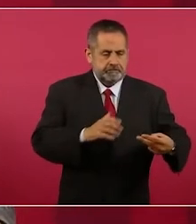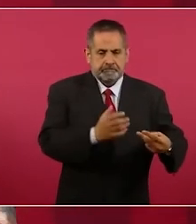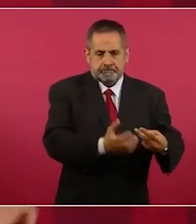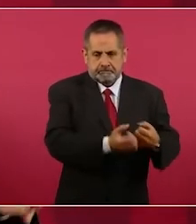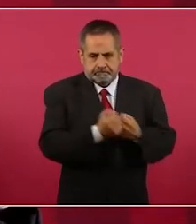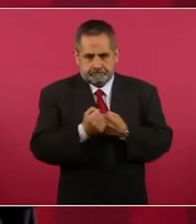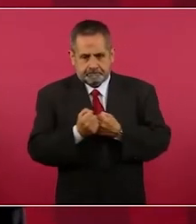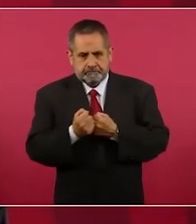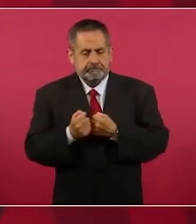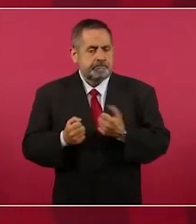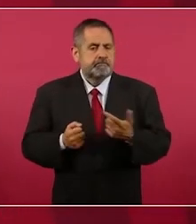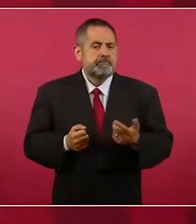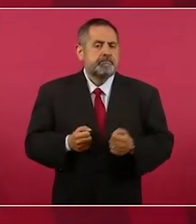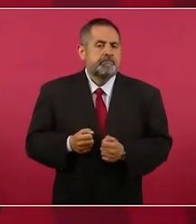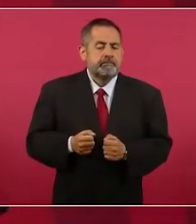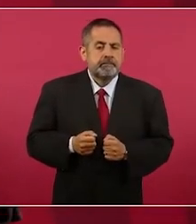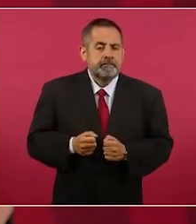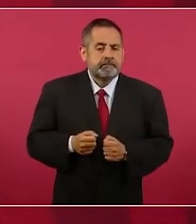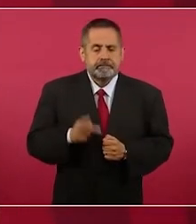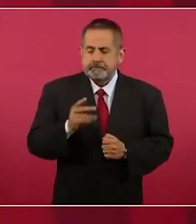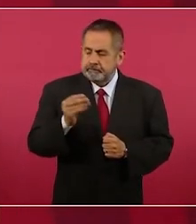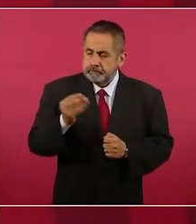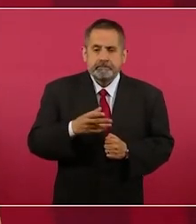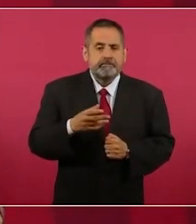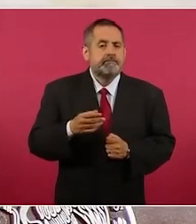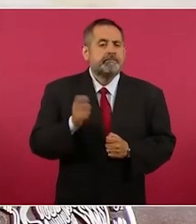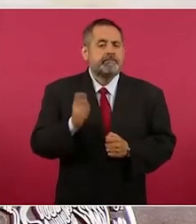se va a